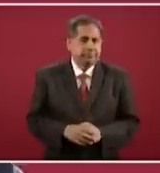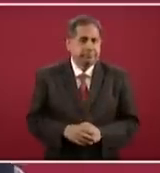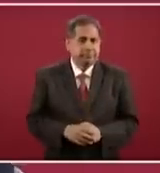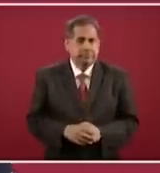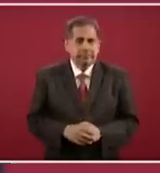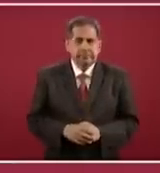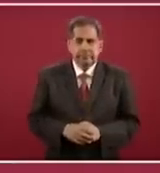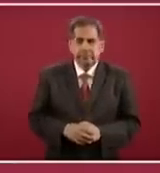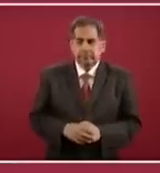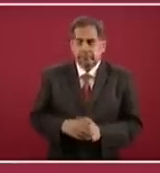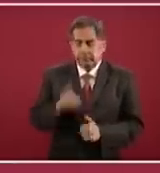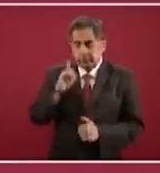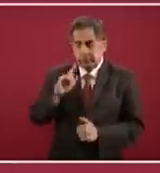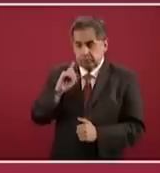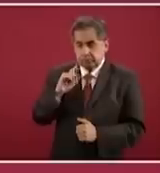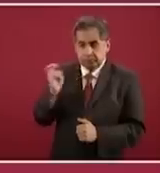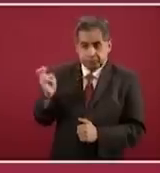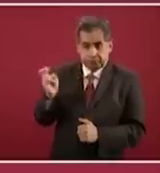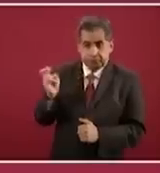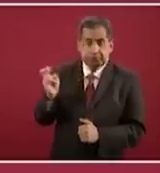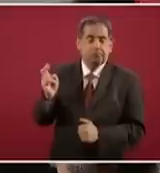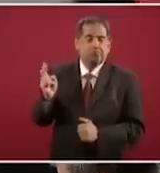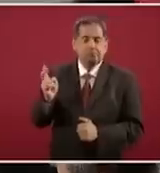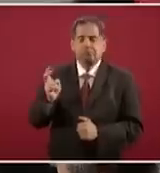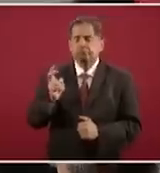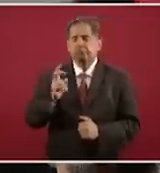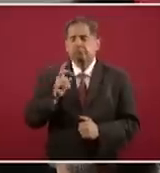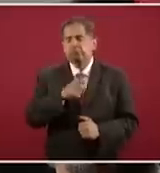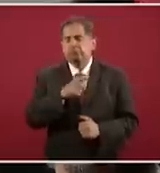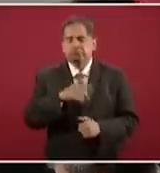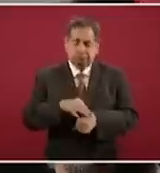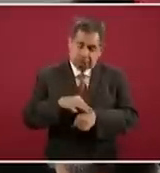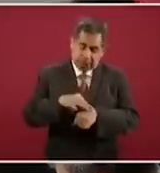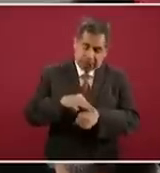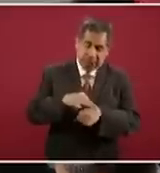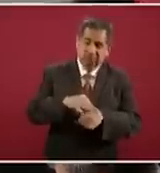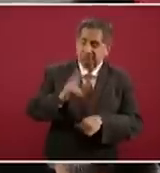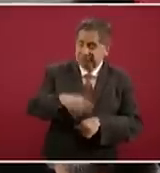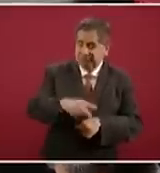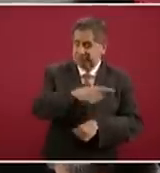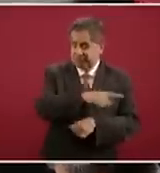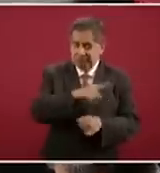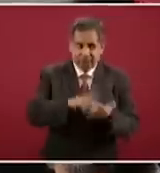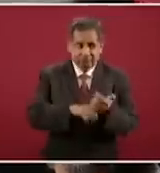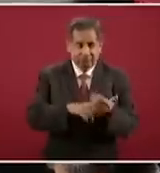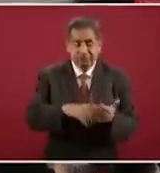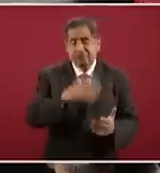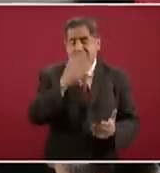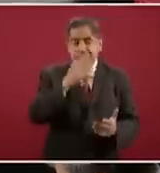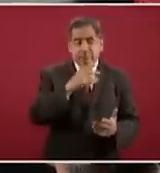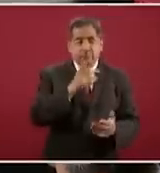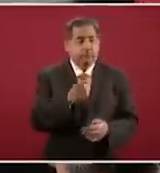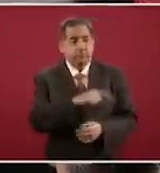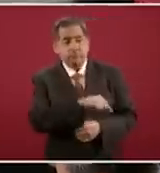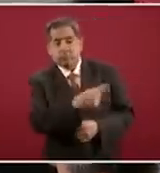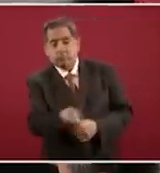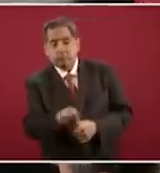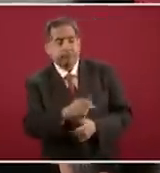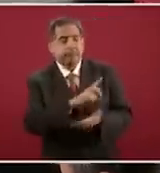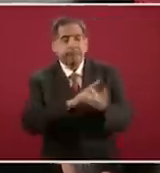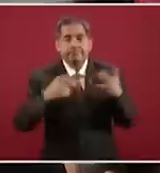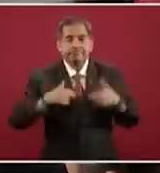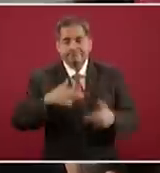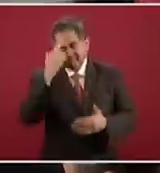Ella ha sufrido en carne propia lo que es la violación de los